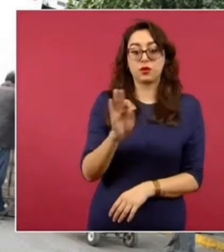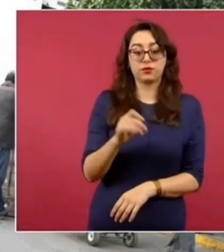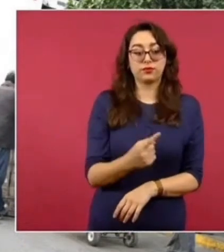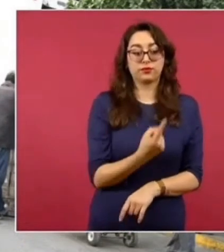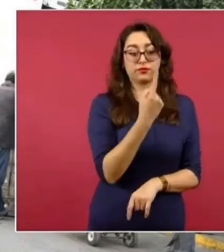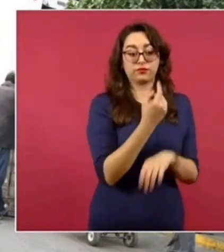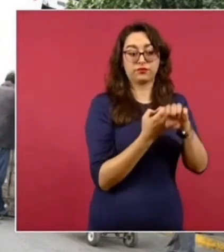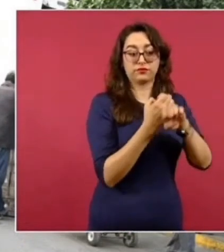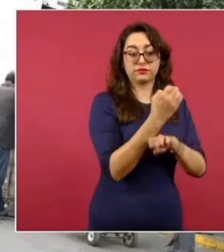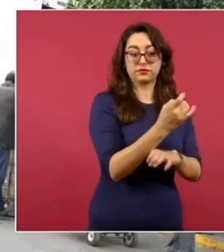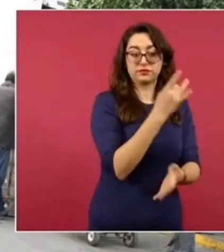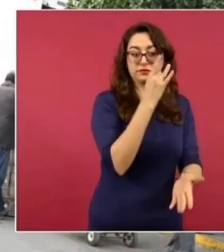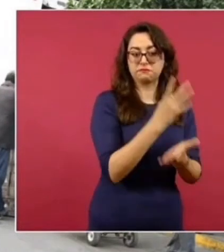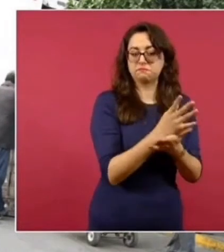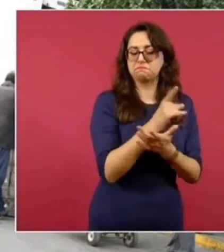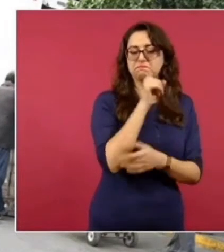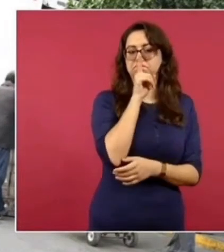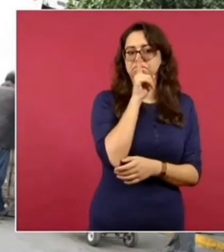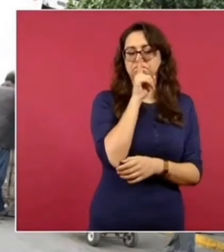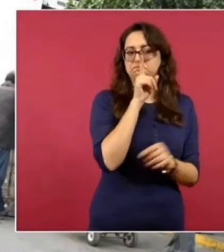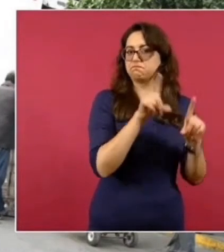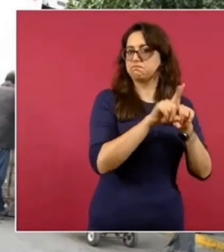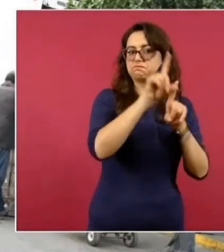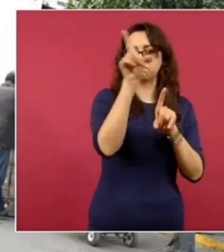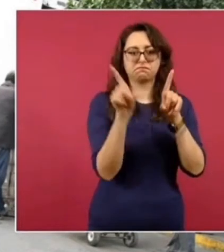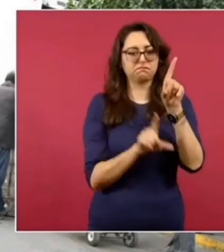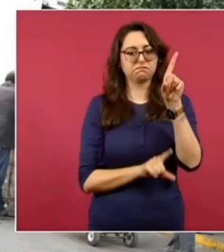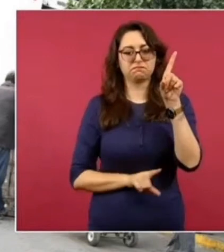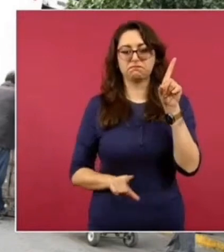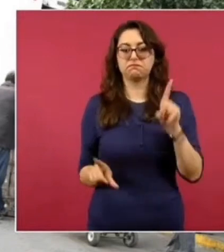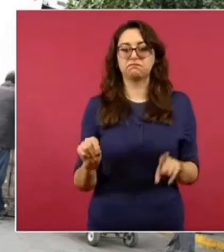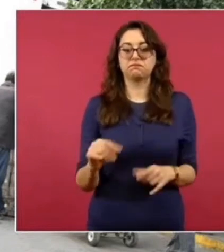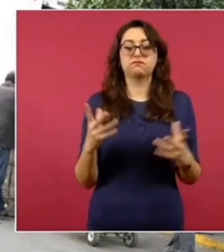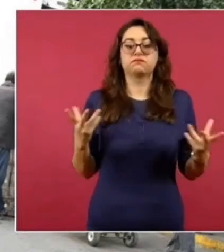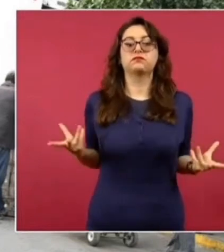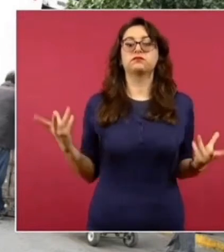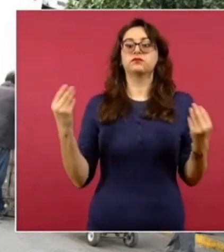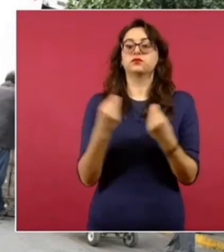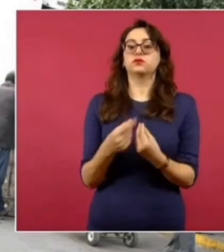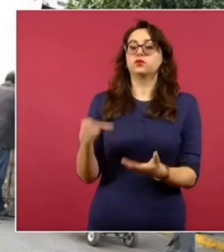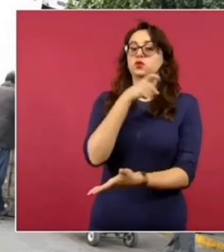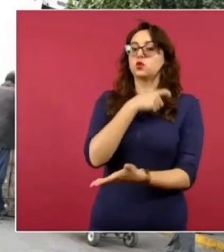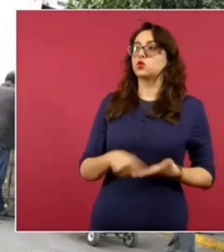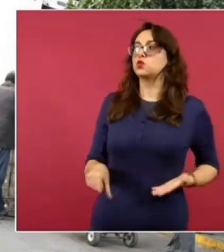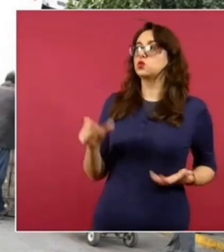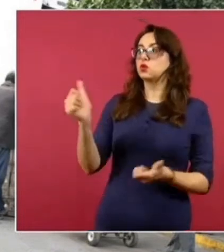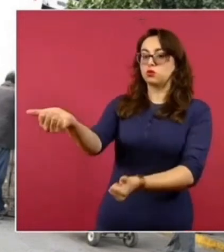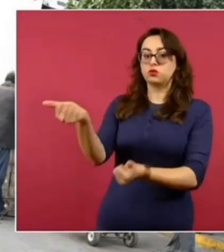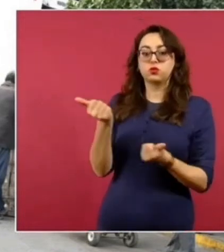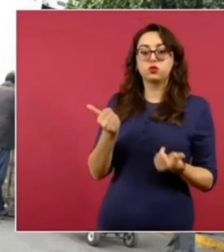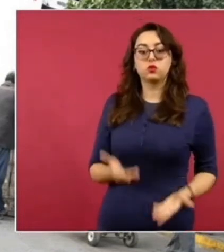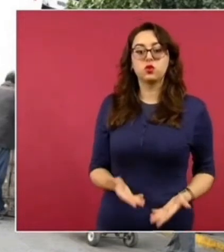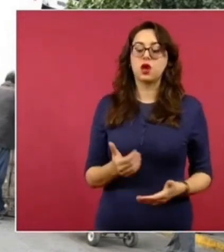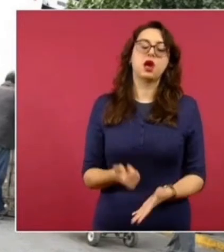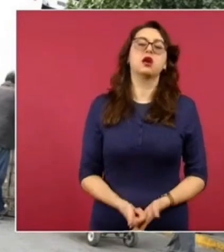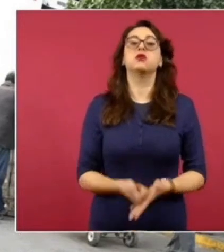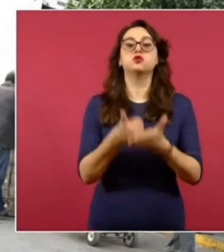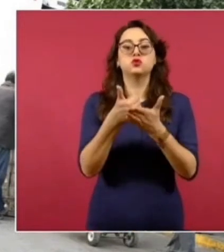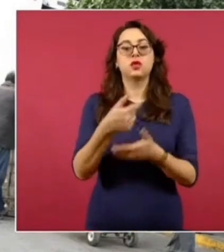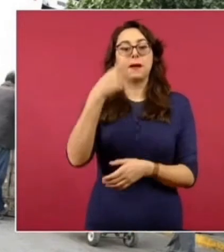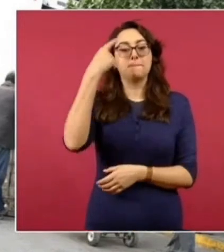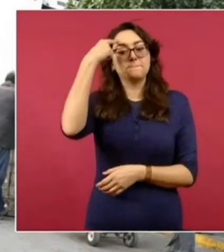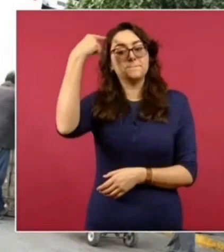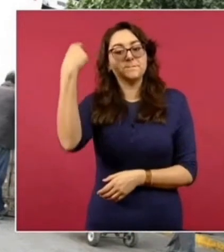todo el país. Con el objetivo de aprovechar este poder de compra, se ha privilegiado las compras consolidadas,